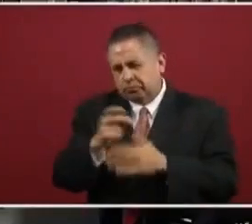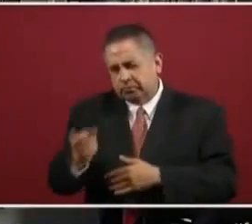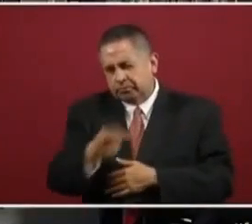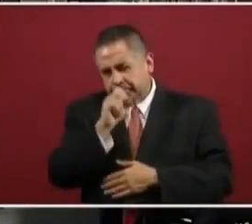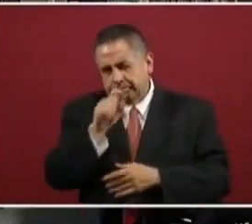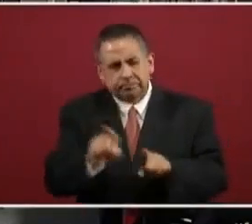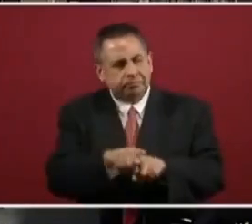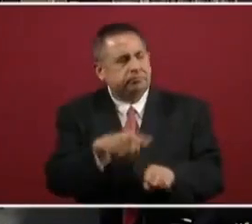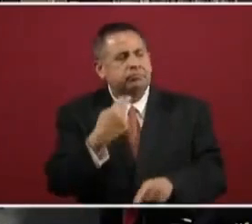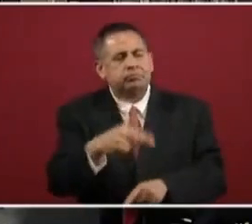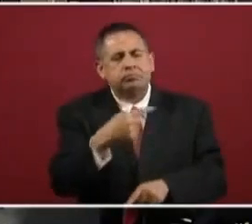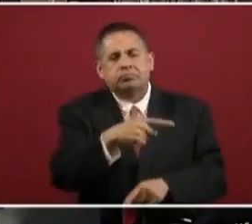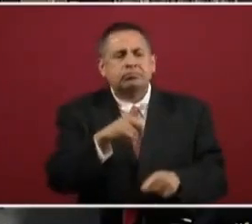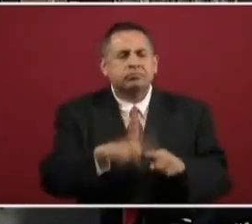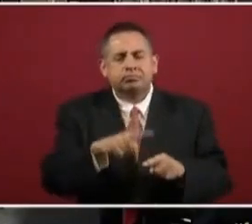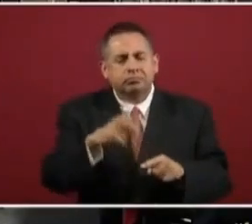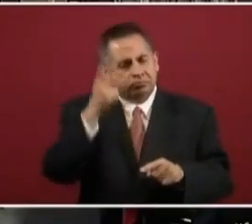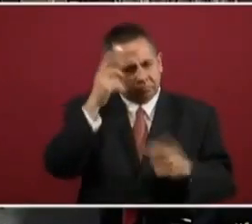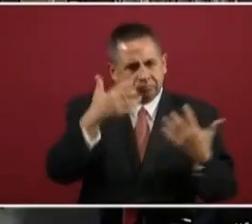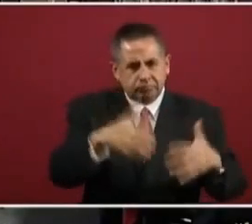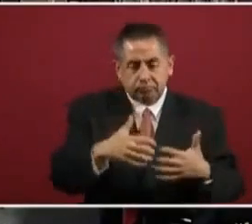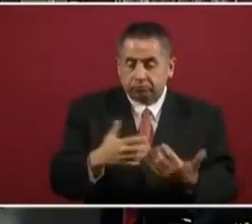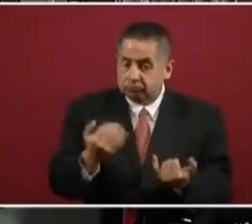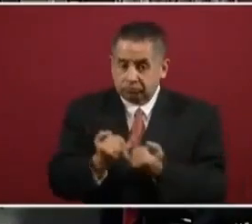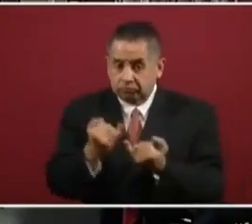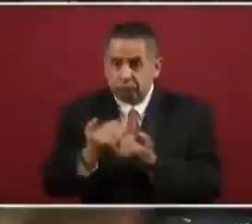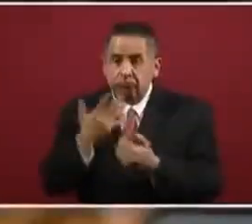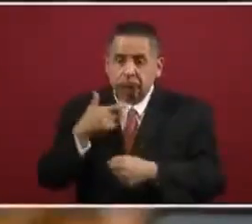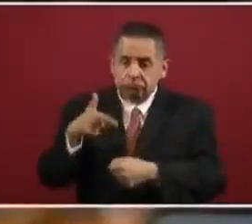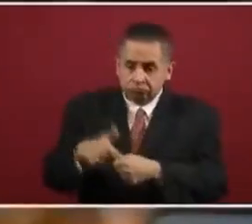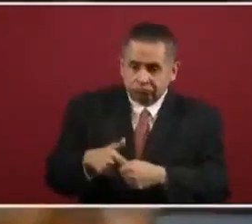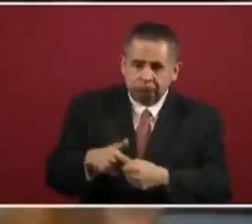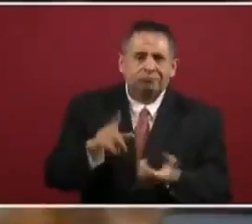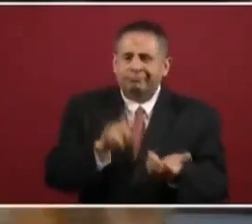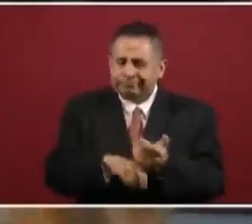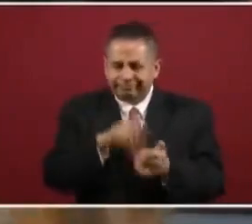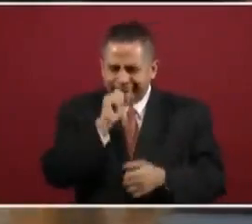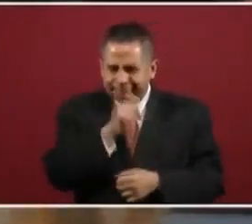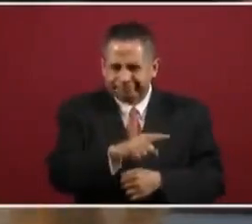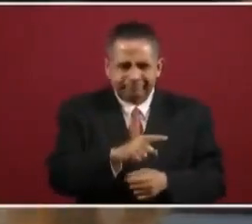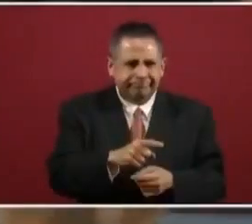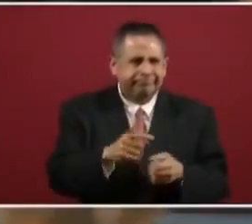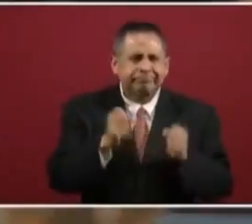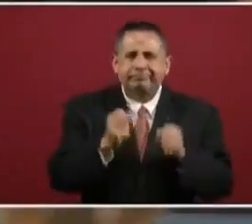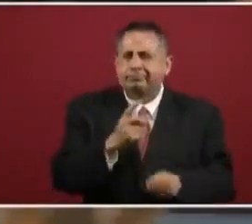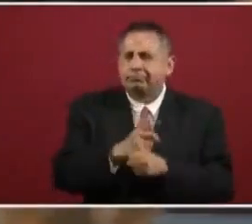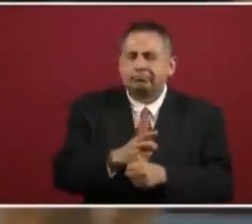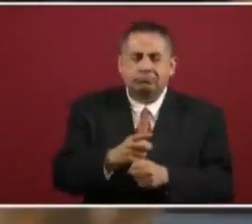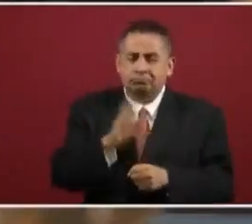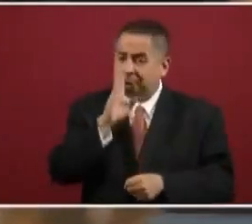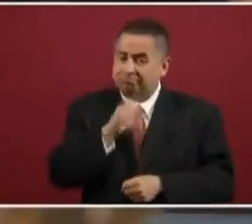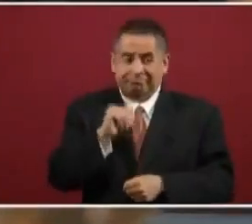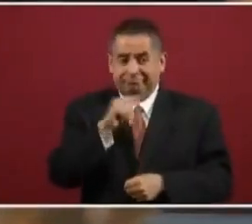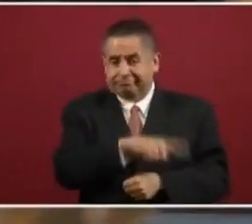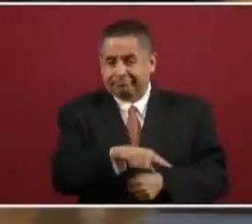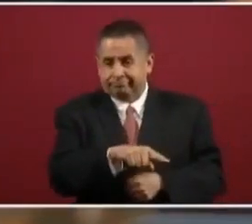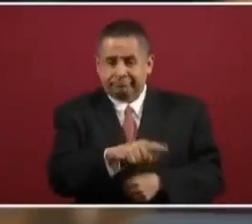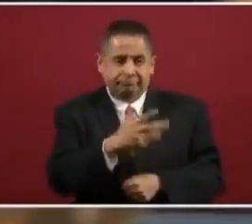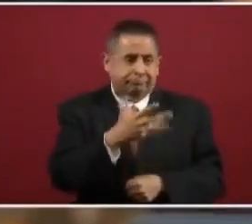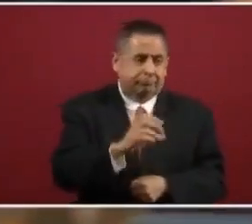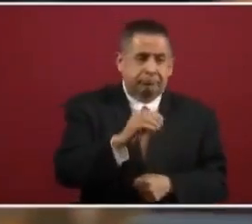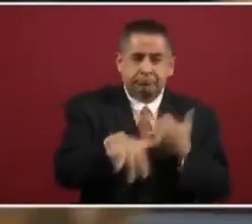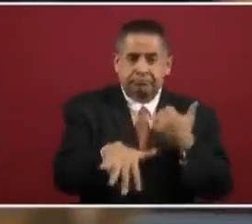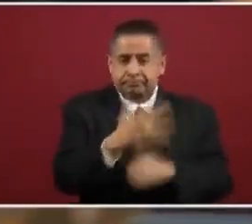también porque como en el guachicol de combustibles también hay un guachicol de seguridad y no son más de 10 o